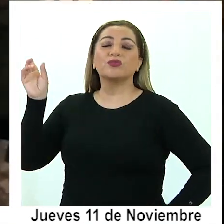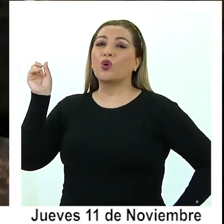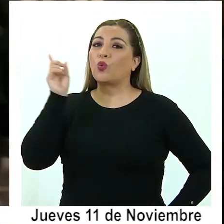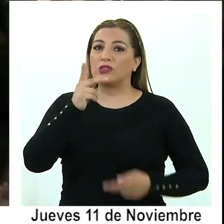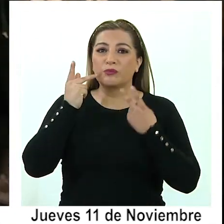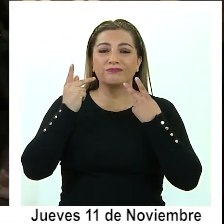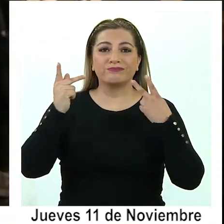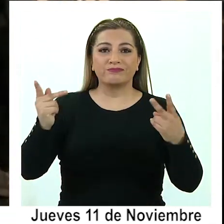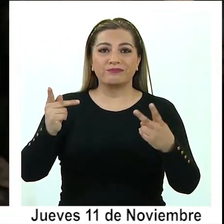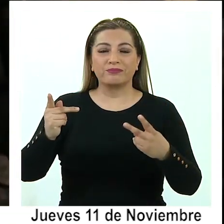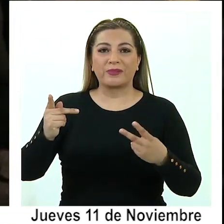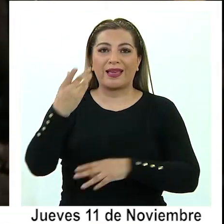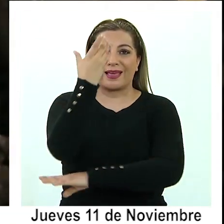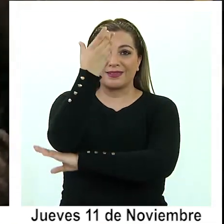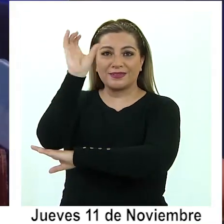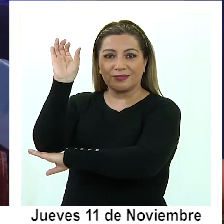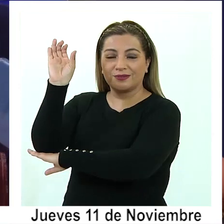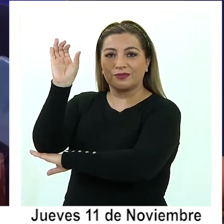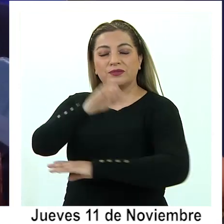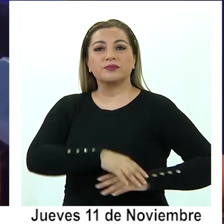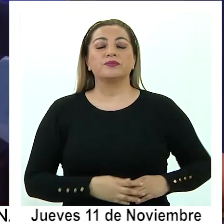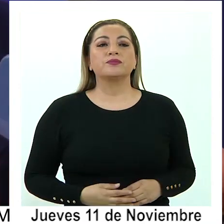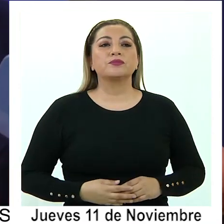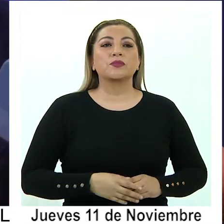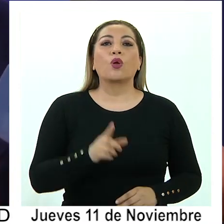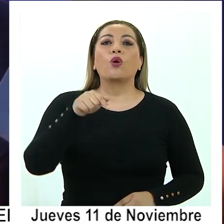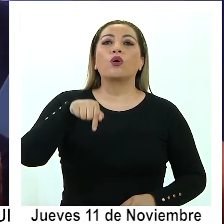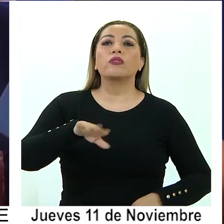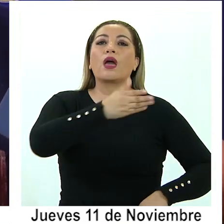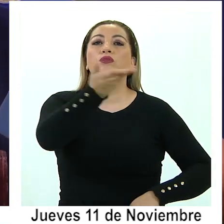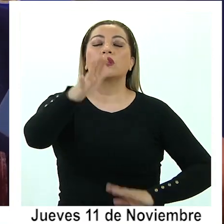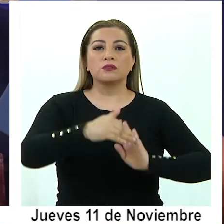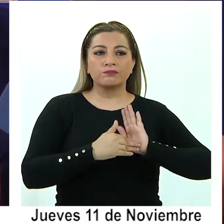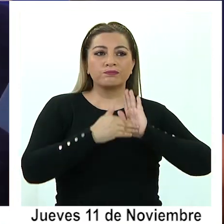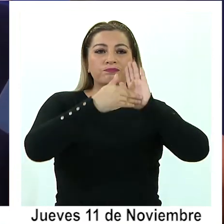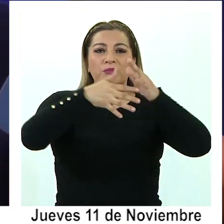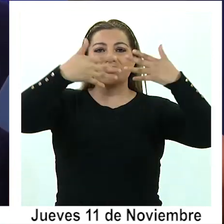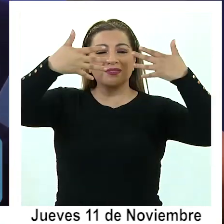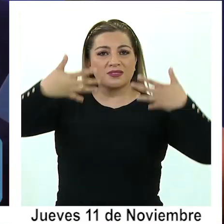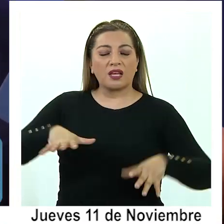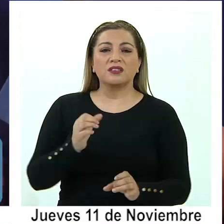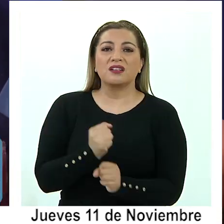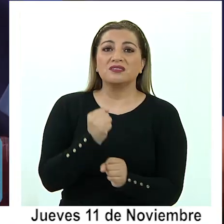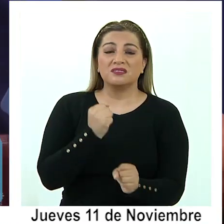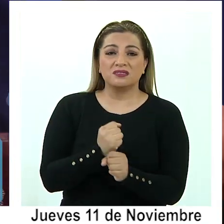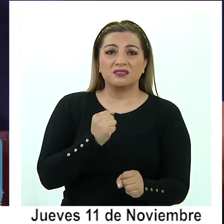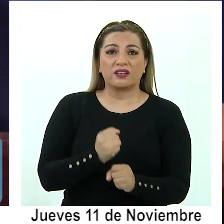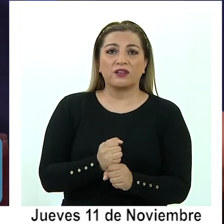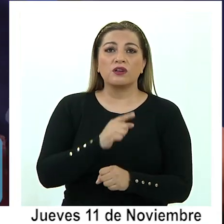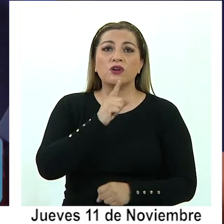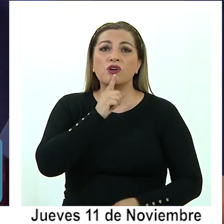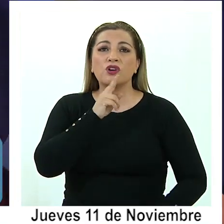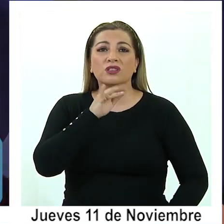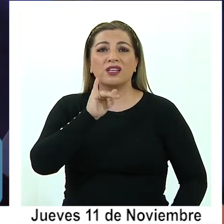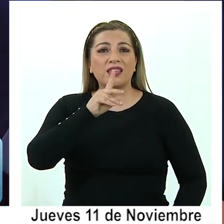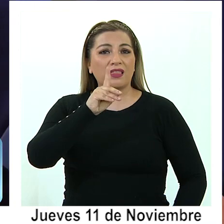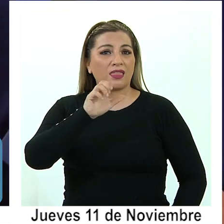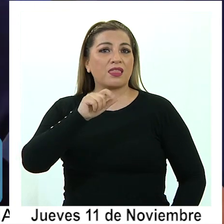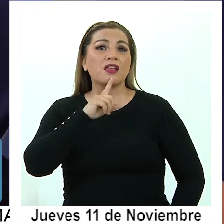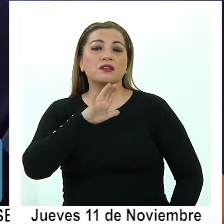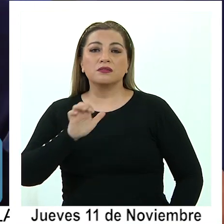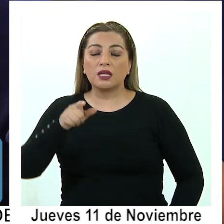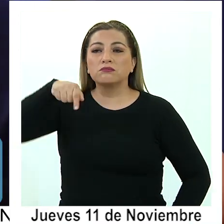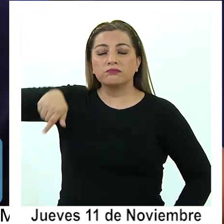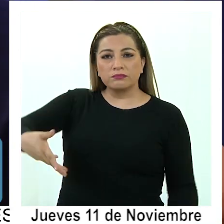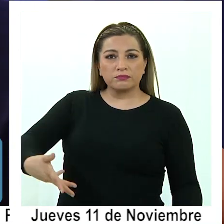de La Serena. Hoy día damos a conocer el resultado de la operación Tridente, donde se logra